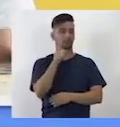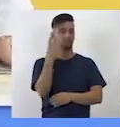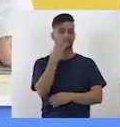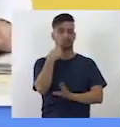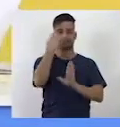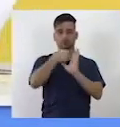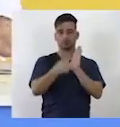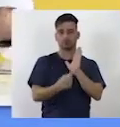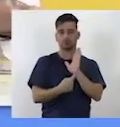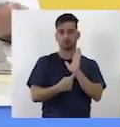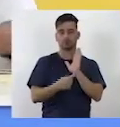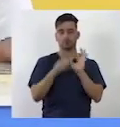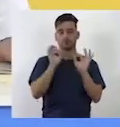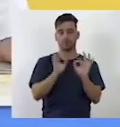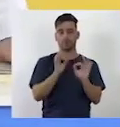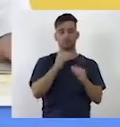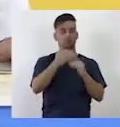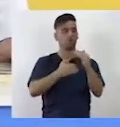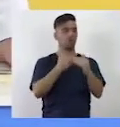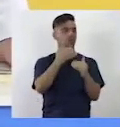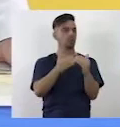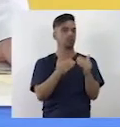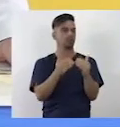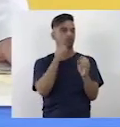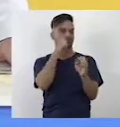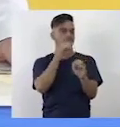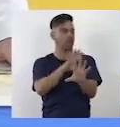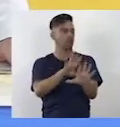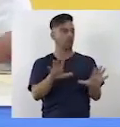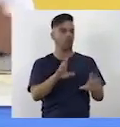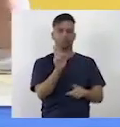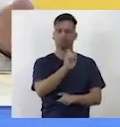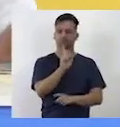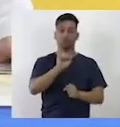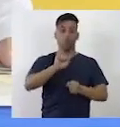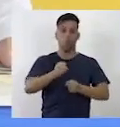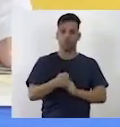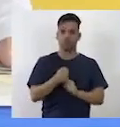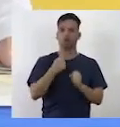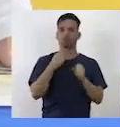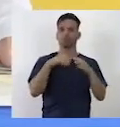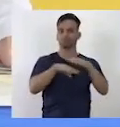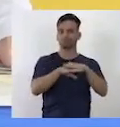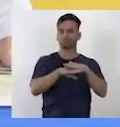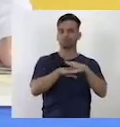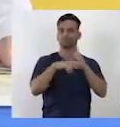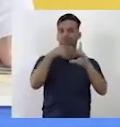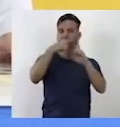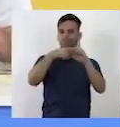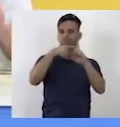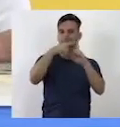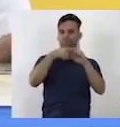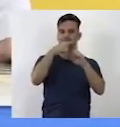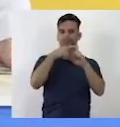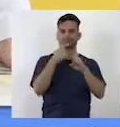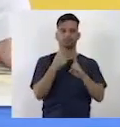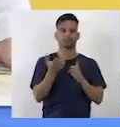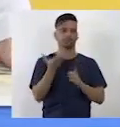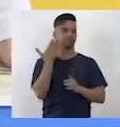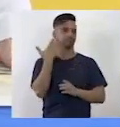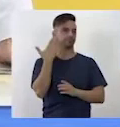espontáneo necesita constantemente energía para que pueda ocurrir totalmente asimismo está